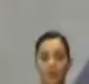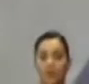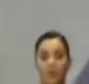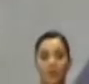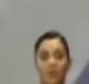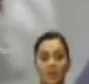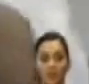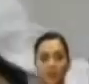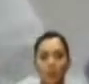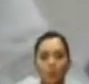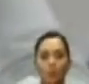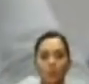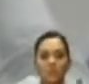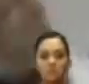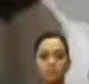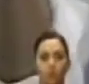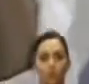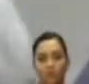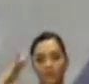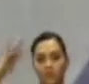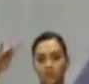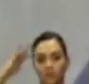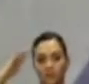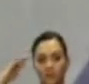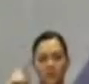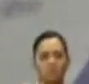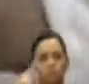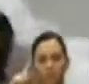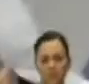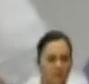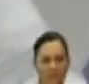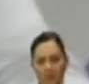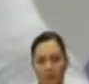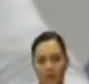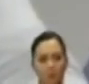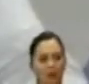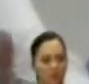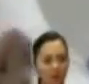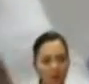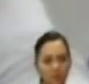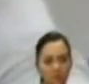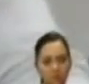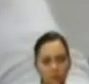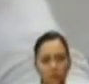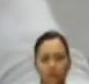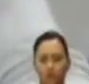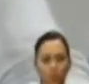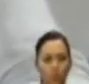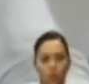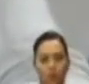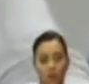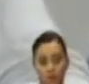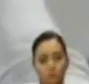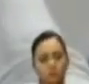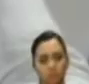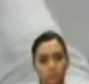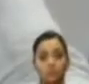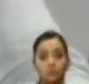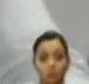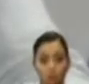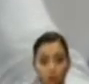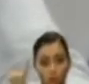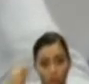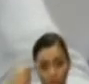para defendernos del comunismo, asociada a esos servicios de inteligencia con el Plan Cóndor. Prohibido olvidar, compañero, cuando yo llegué al